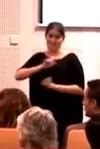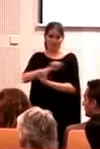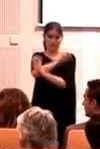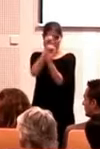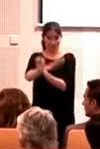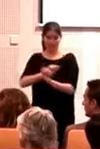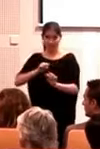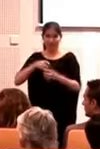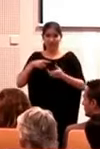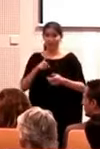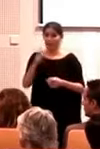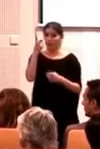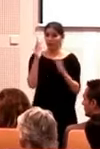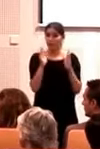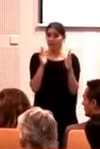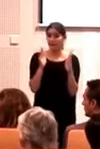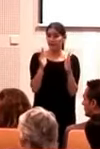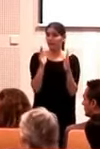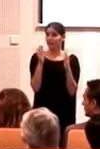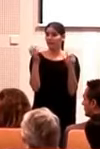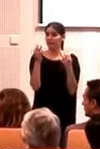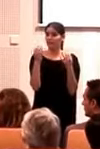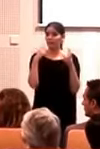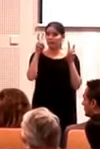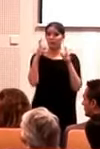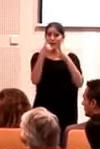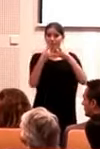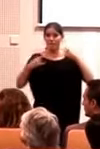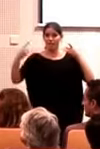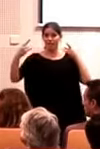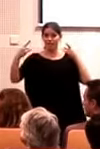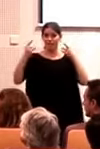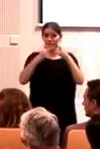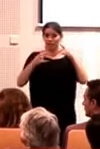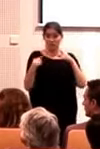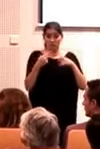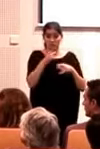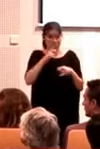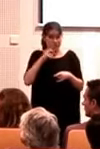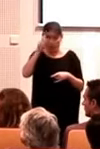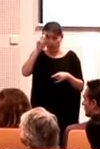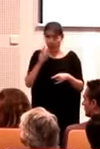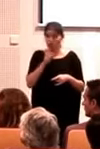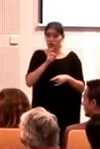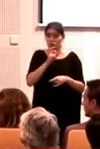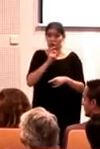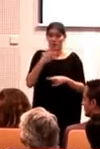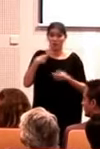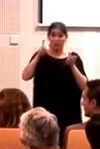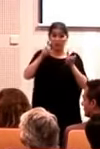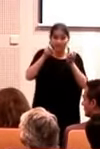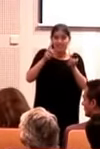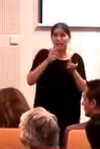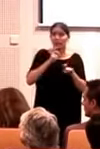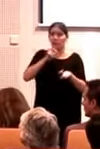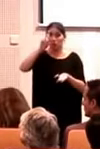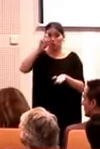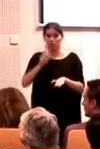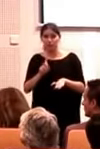conmigo. Entonces hay una parte que tiene que ver con ese feeling, que es una cosa que no sé cómo se llama y no sé si se puede enseñar ni si se puede